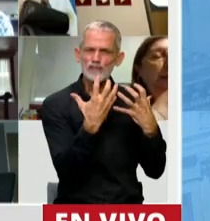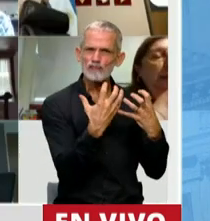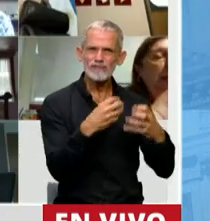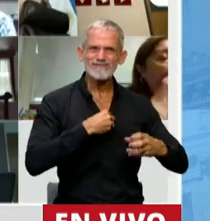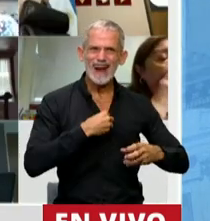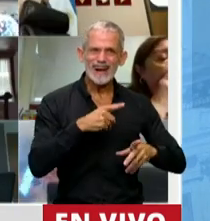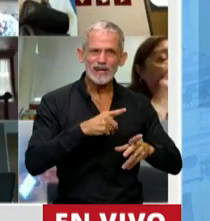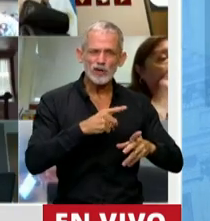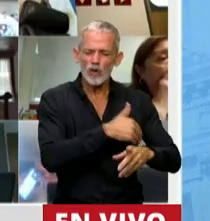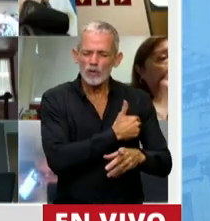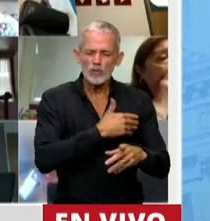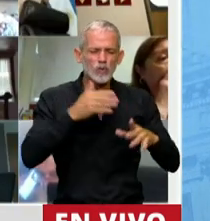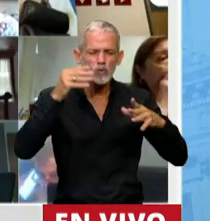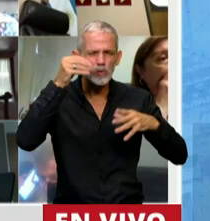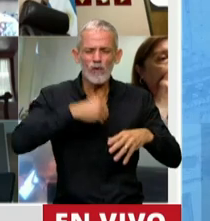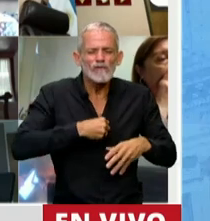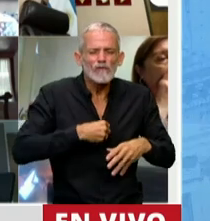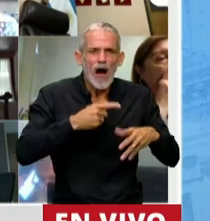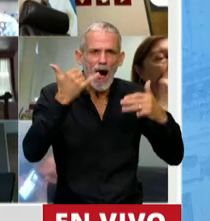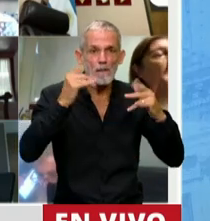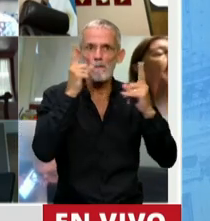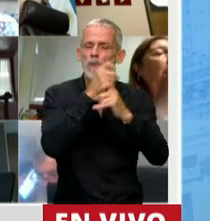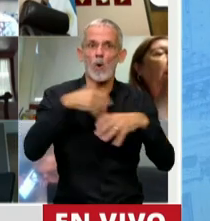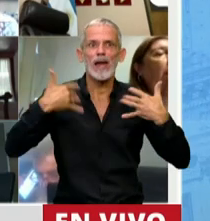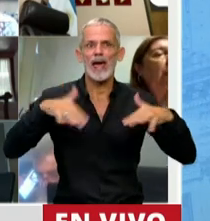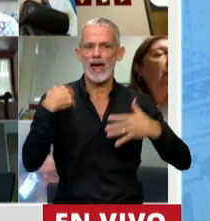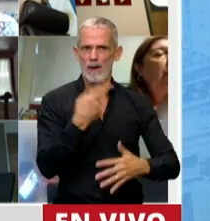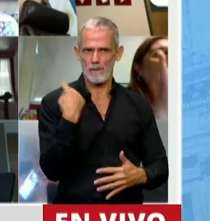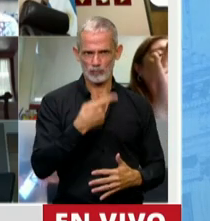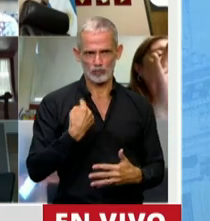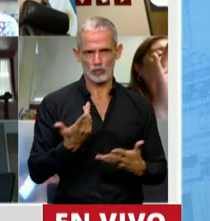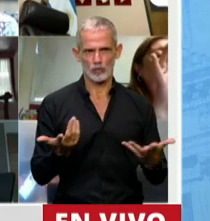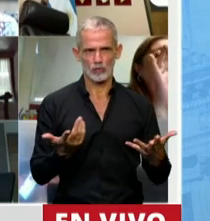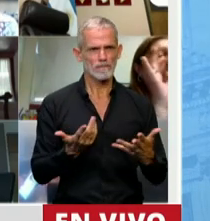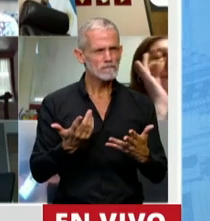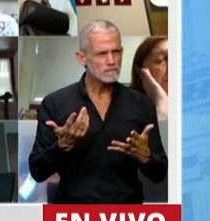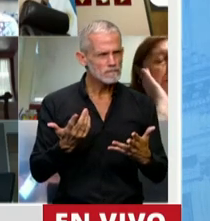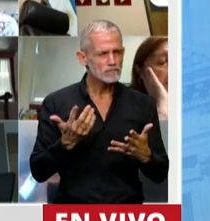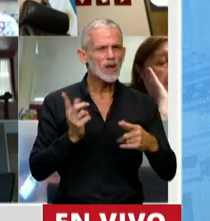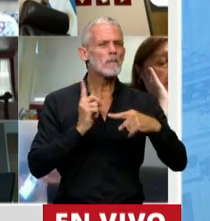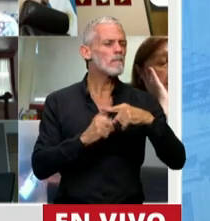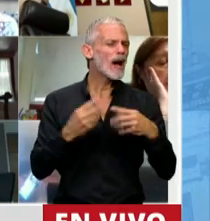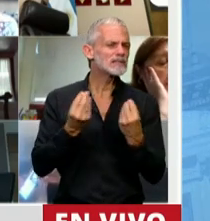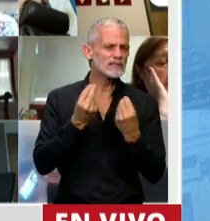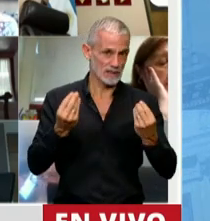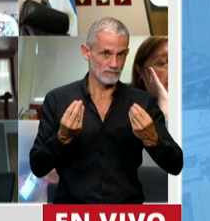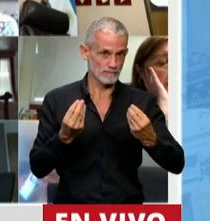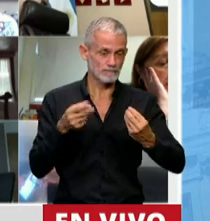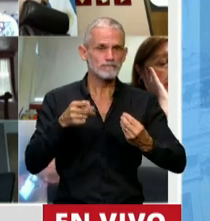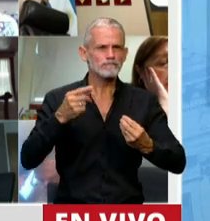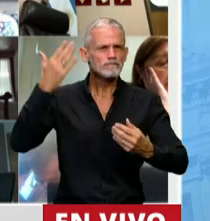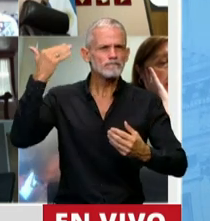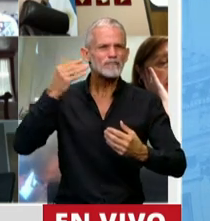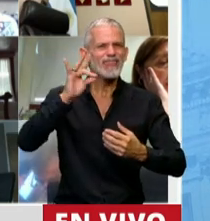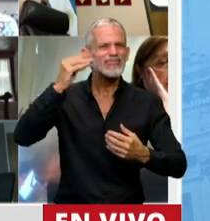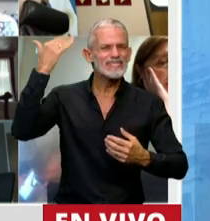fanáticos religiosos, tenemos un problemón". A esto debo sumar también que en el pasado